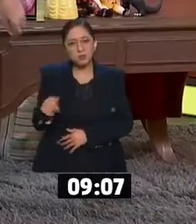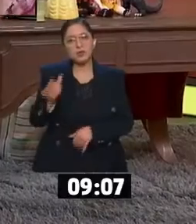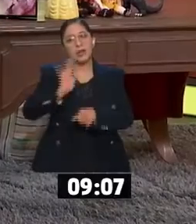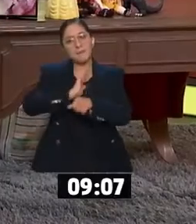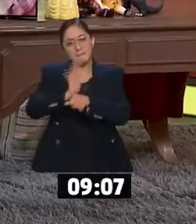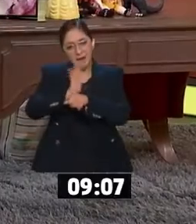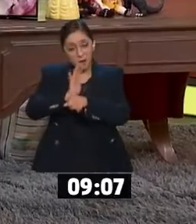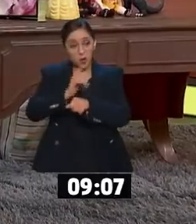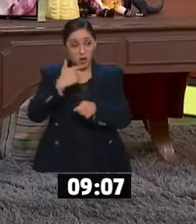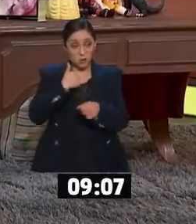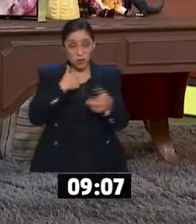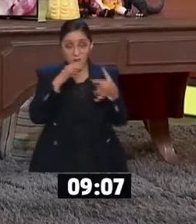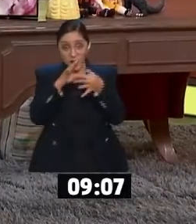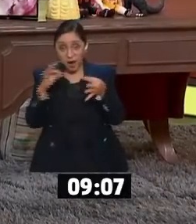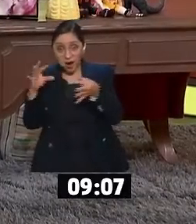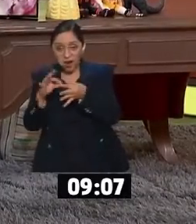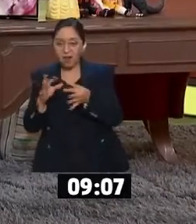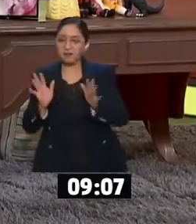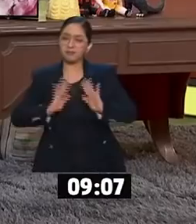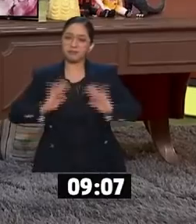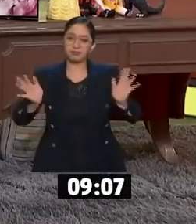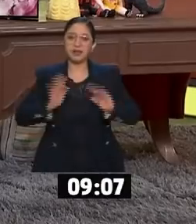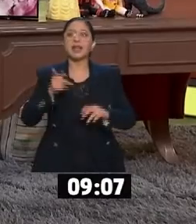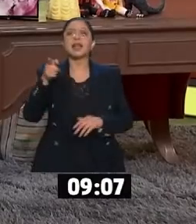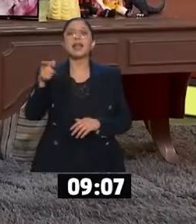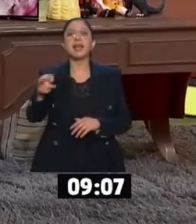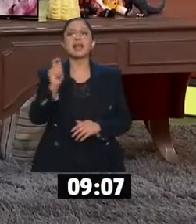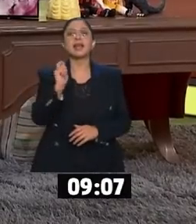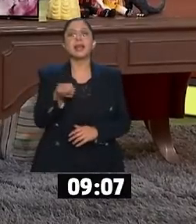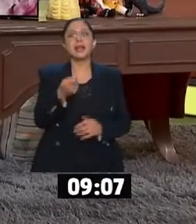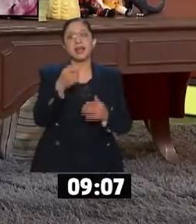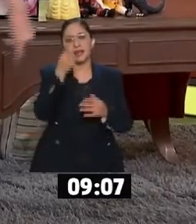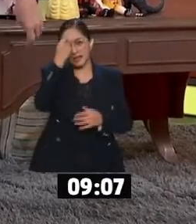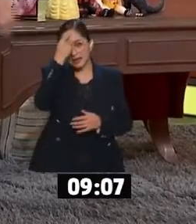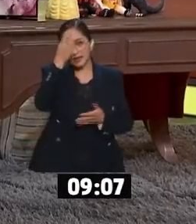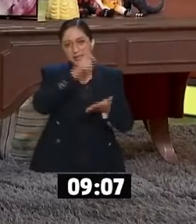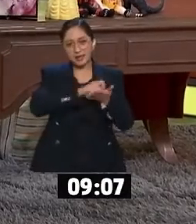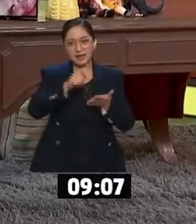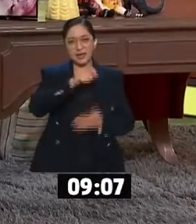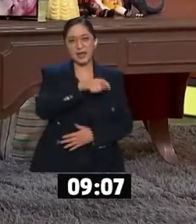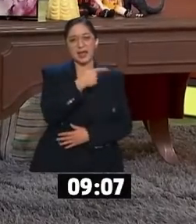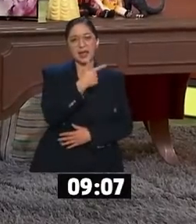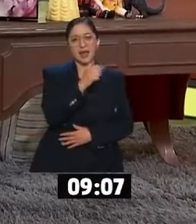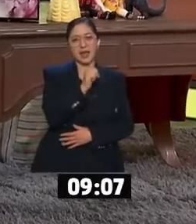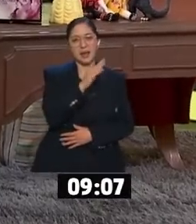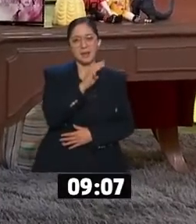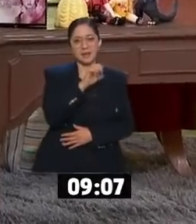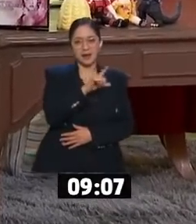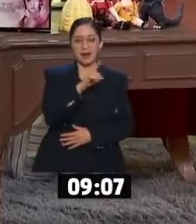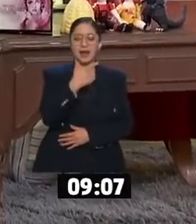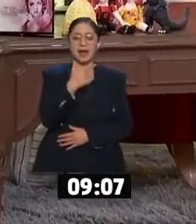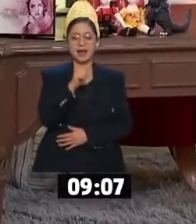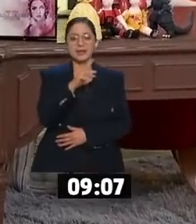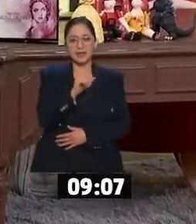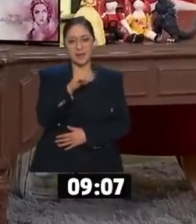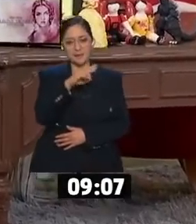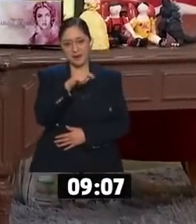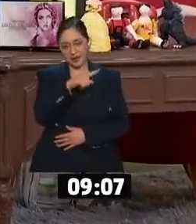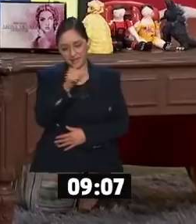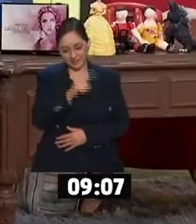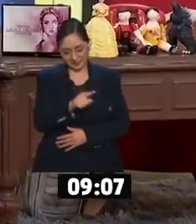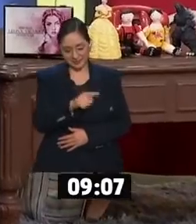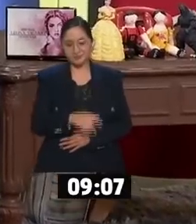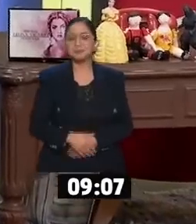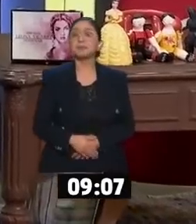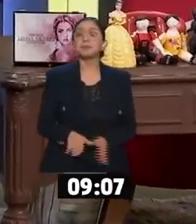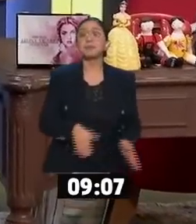toda porque la estoy qué spoileando. maravilla. Pero es un relato de Gabriel García Márquez Maravilloso, adaptado al cine por maravilloso. Jaime Humberto Hermosillo. Morra zorrajó